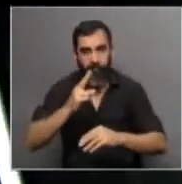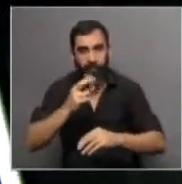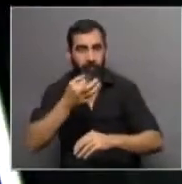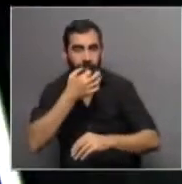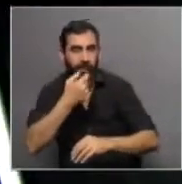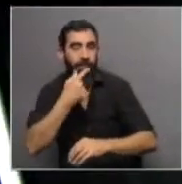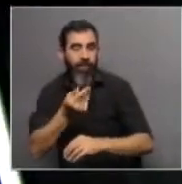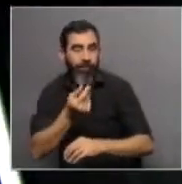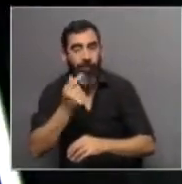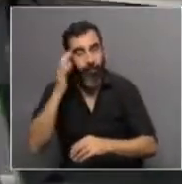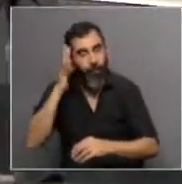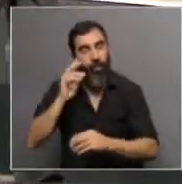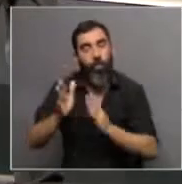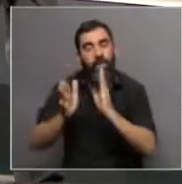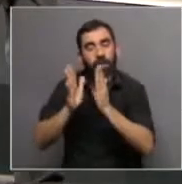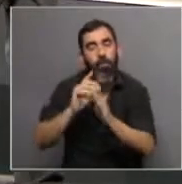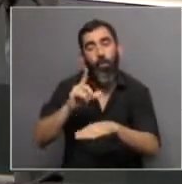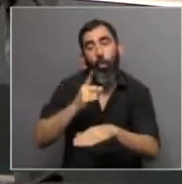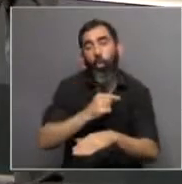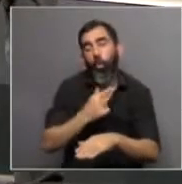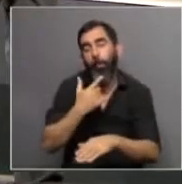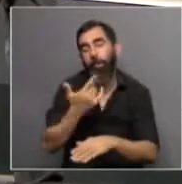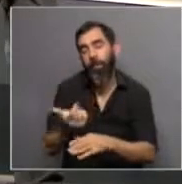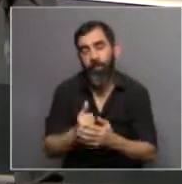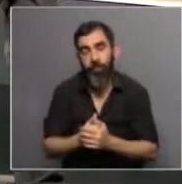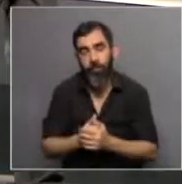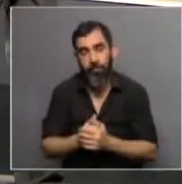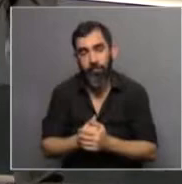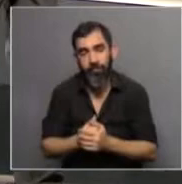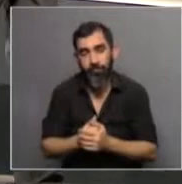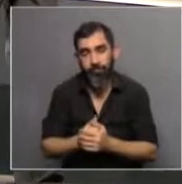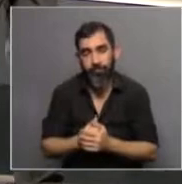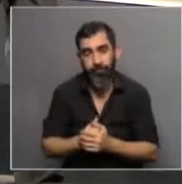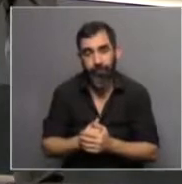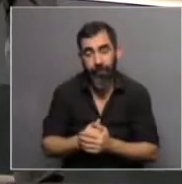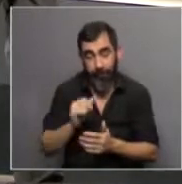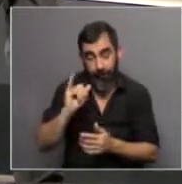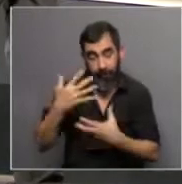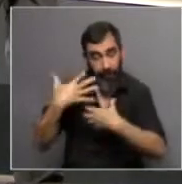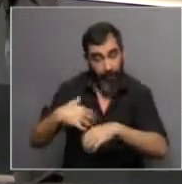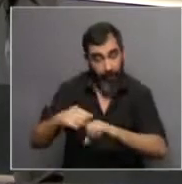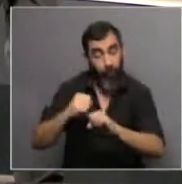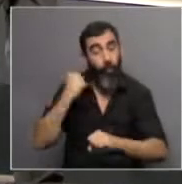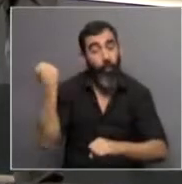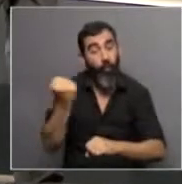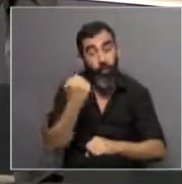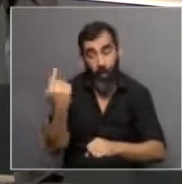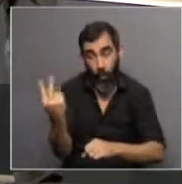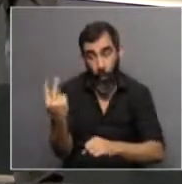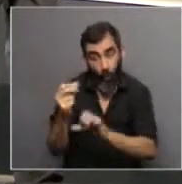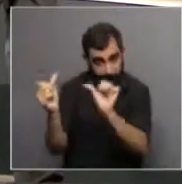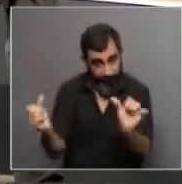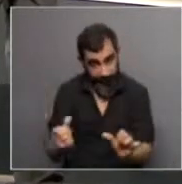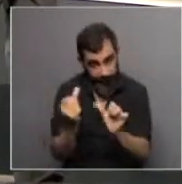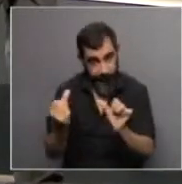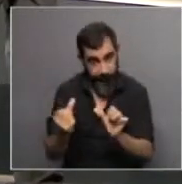pensando en terapias de dolor. Claro, digamos, el descubrimiento esencial que realizaron ambos investigadores para